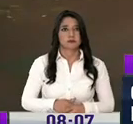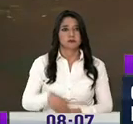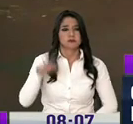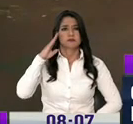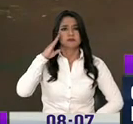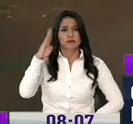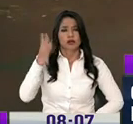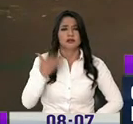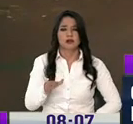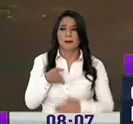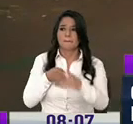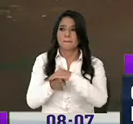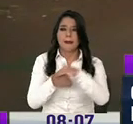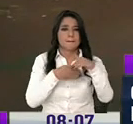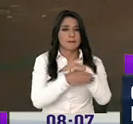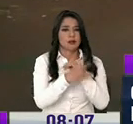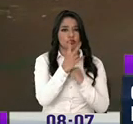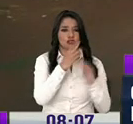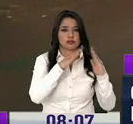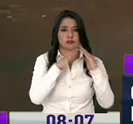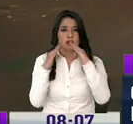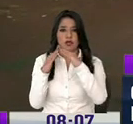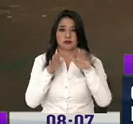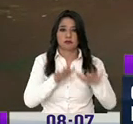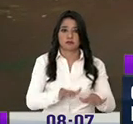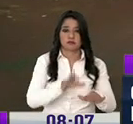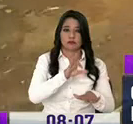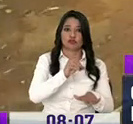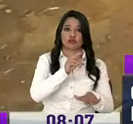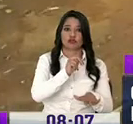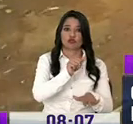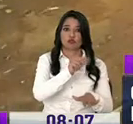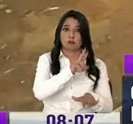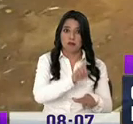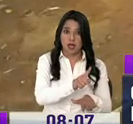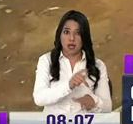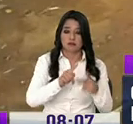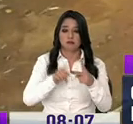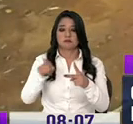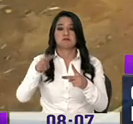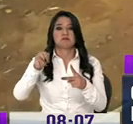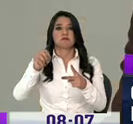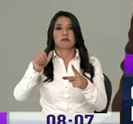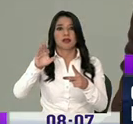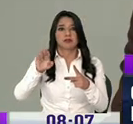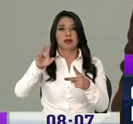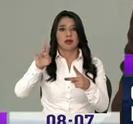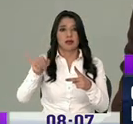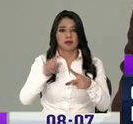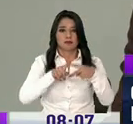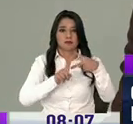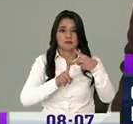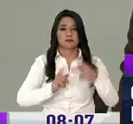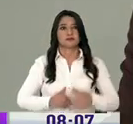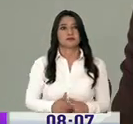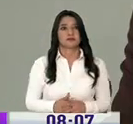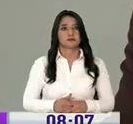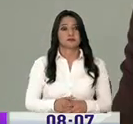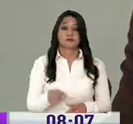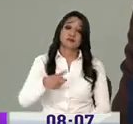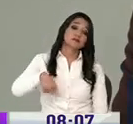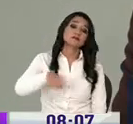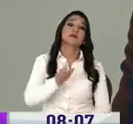uniformados realizaron 2 allanamientos, uno en la localidad de Tonsupa y otro en la parroquia de Mataje. Estas personas podrían